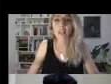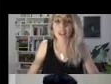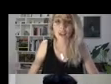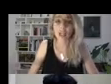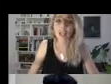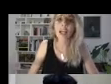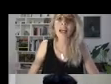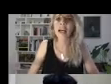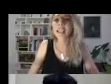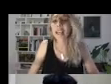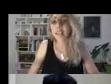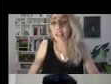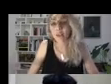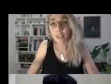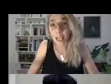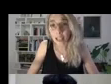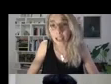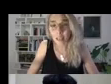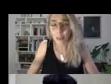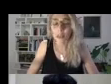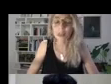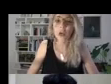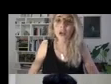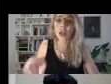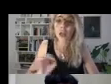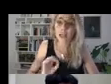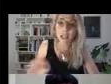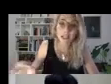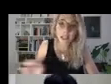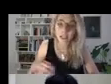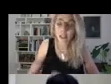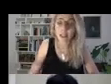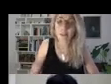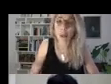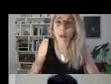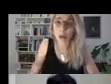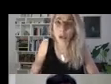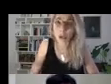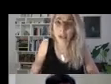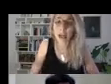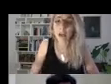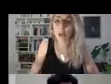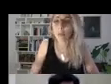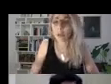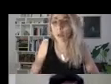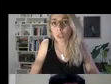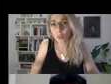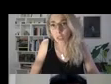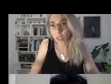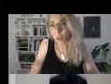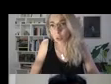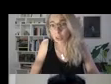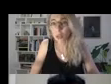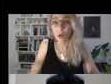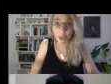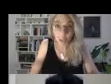arte internacional y hacia el final de la exposición, en el chat, podamos recoger algunas preguntas